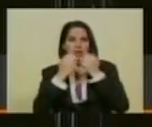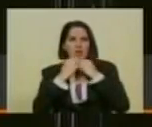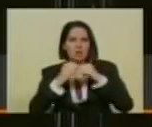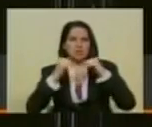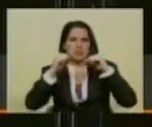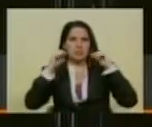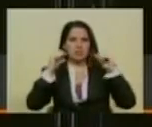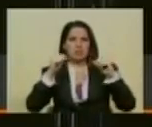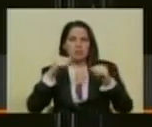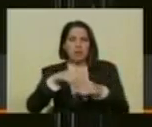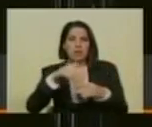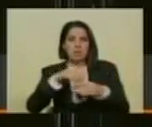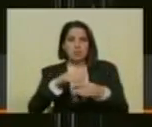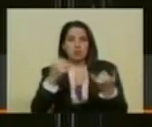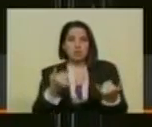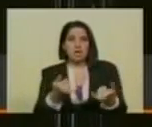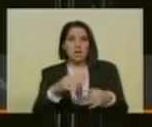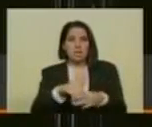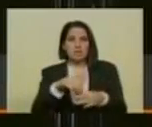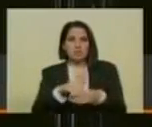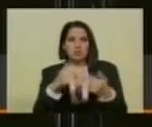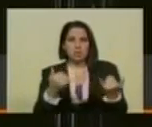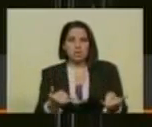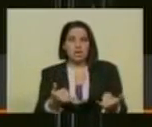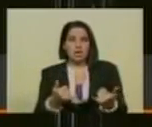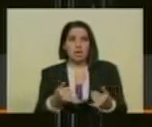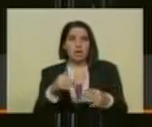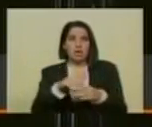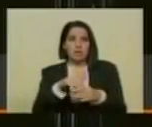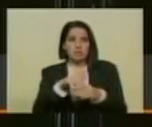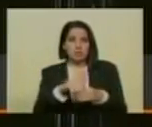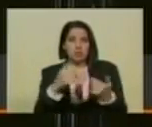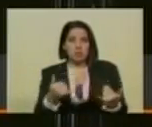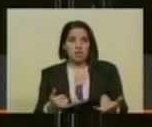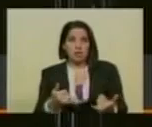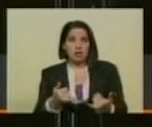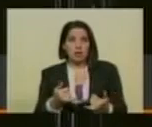ya. Y la constituyente tomó una sabia decisión,